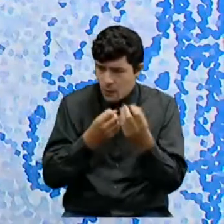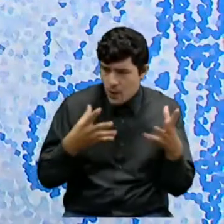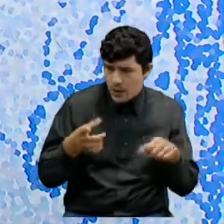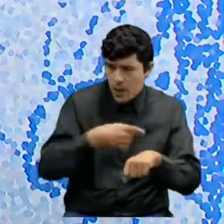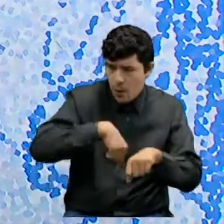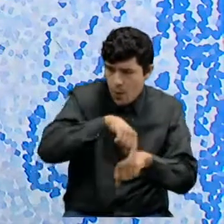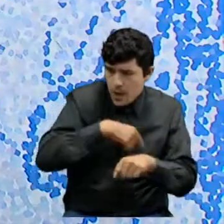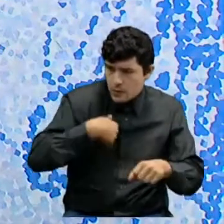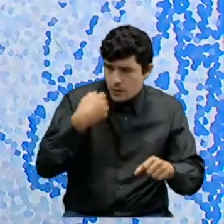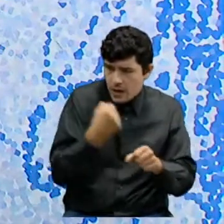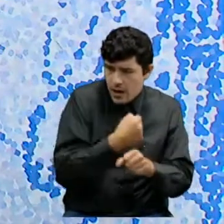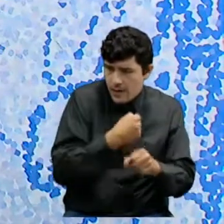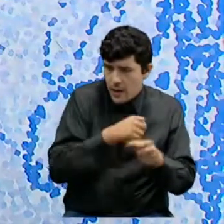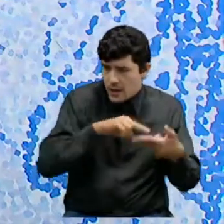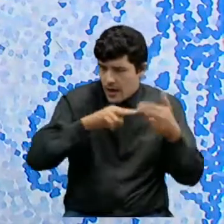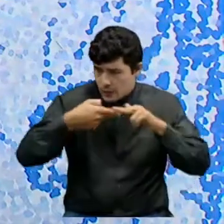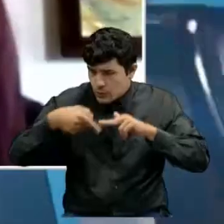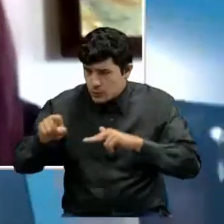Doctora Ingrid.